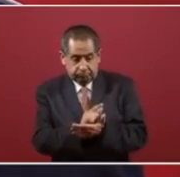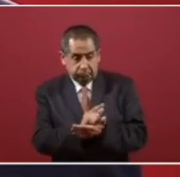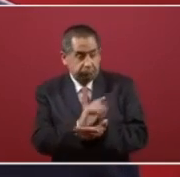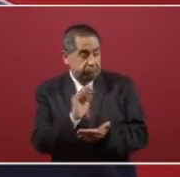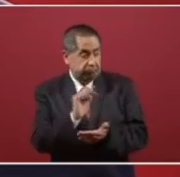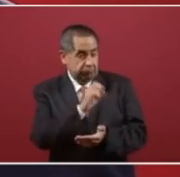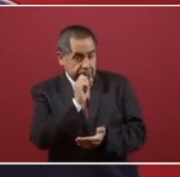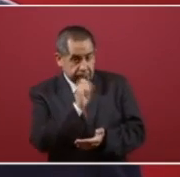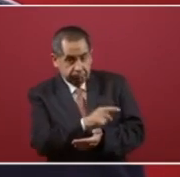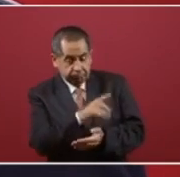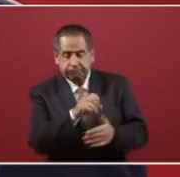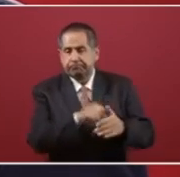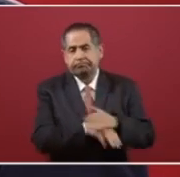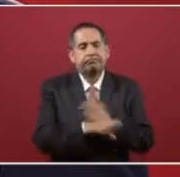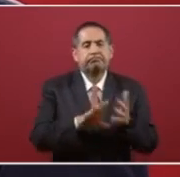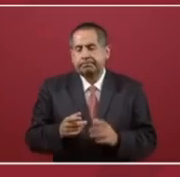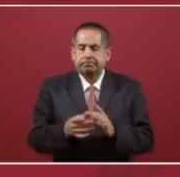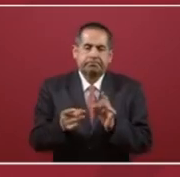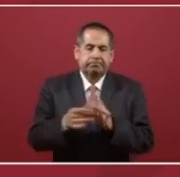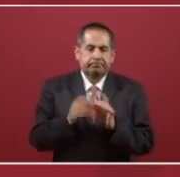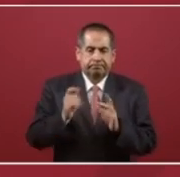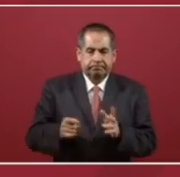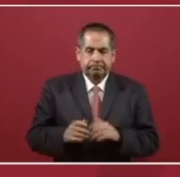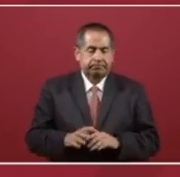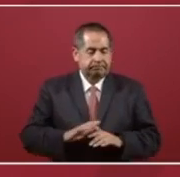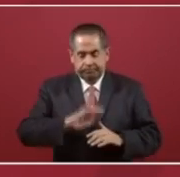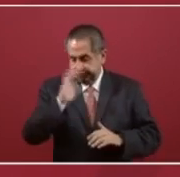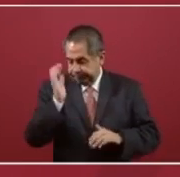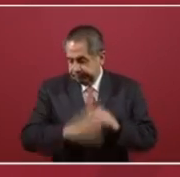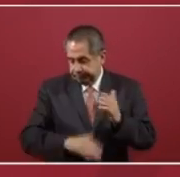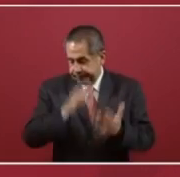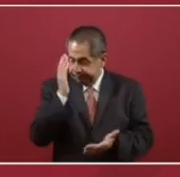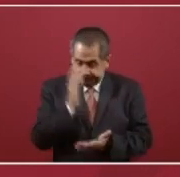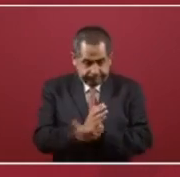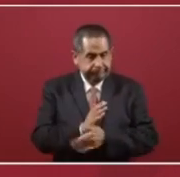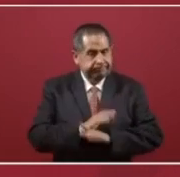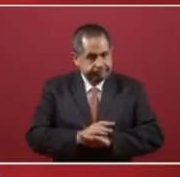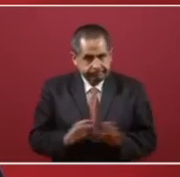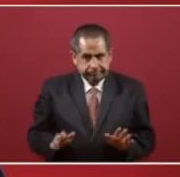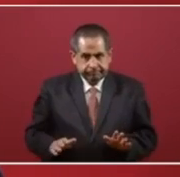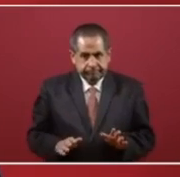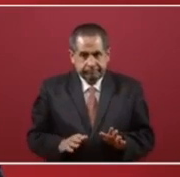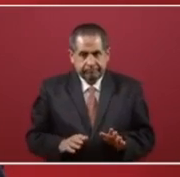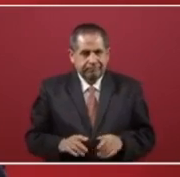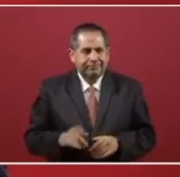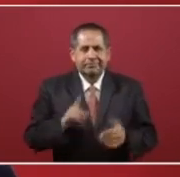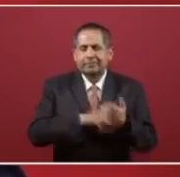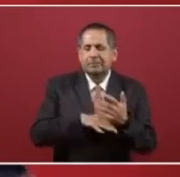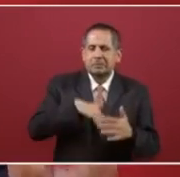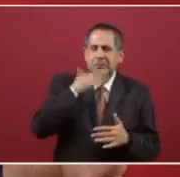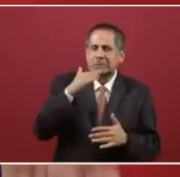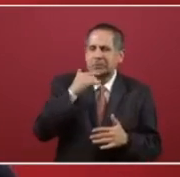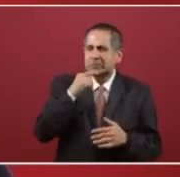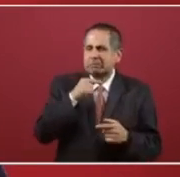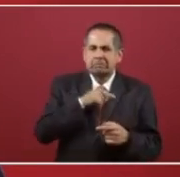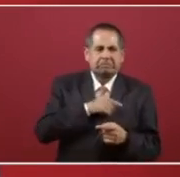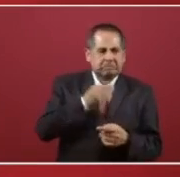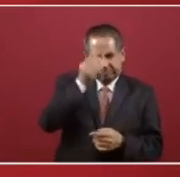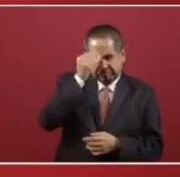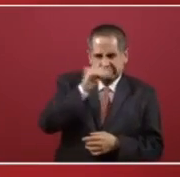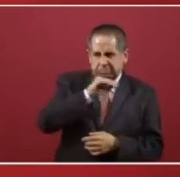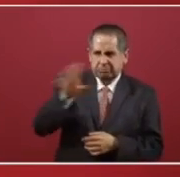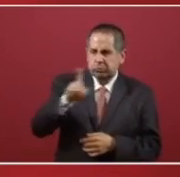así como sucederá con quienes roben combustibles. Se acaba la guerra sucia, el